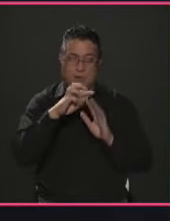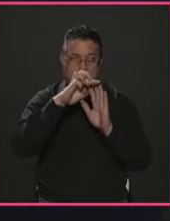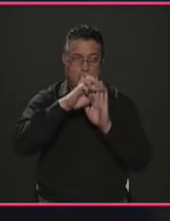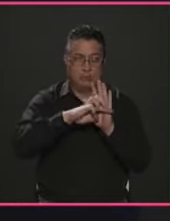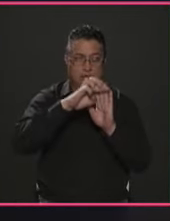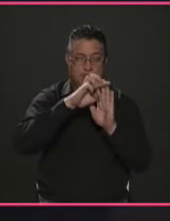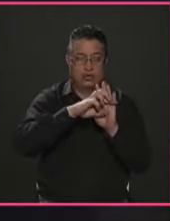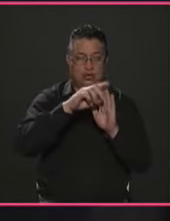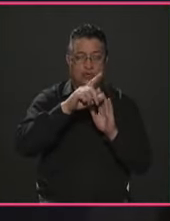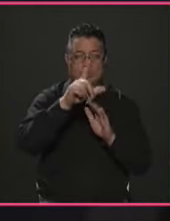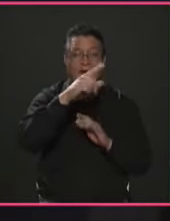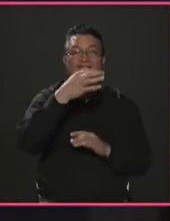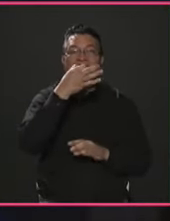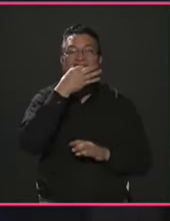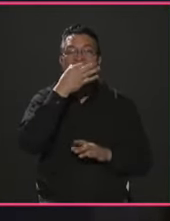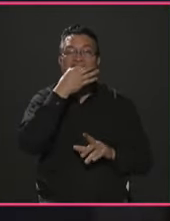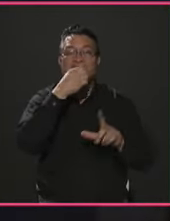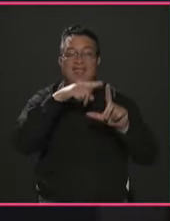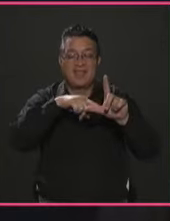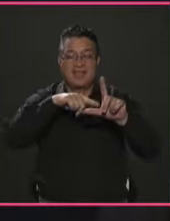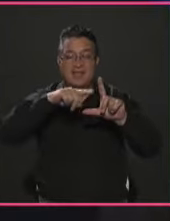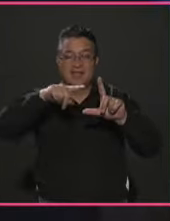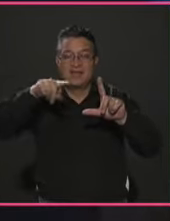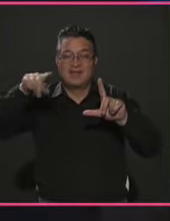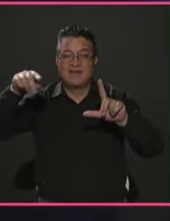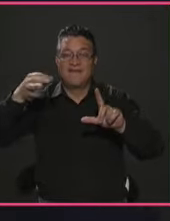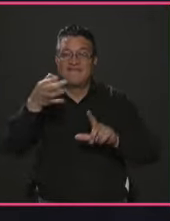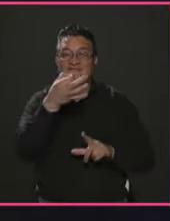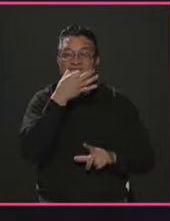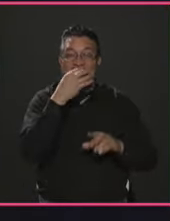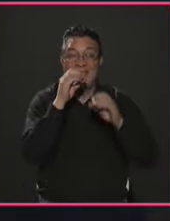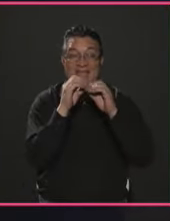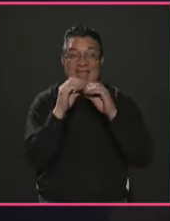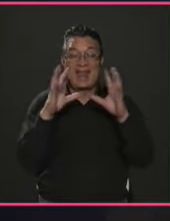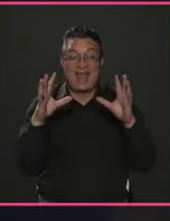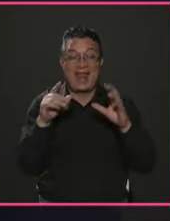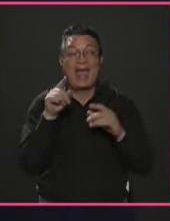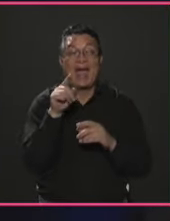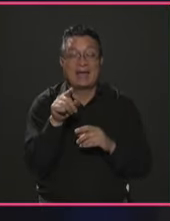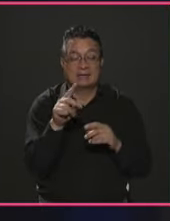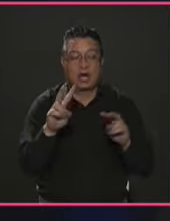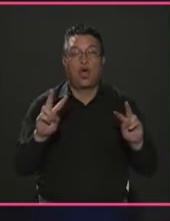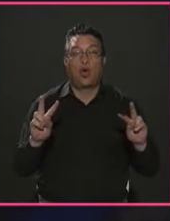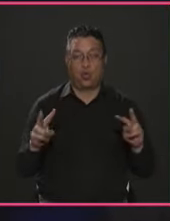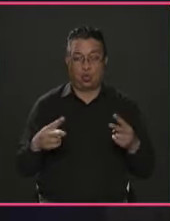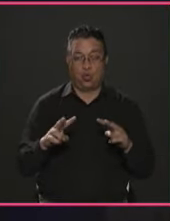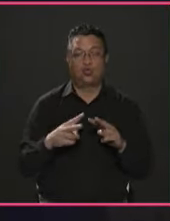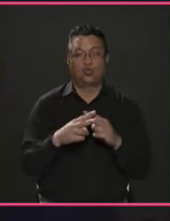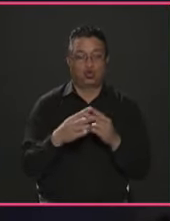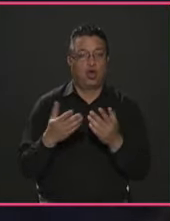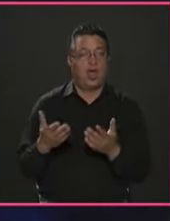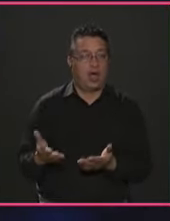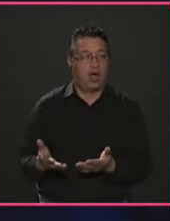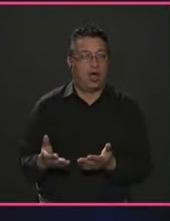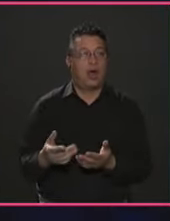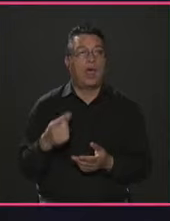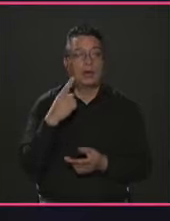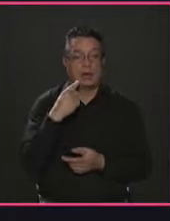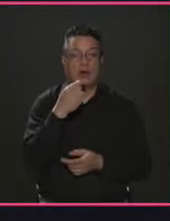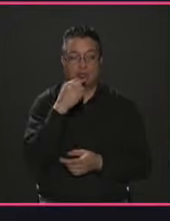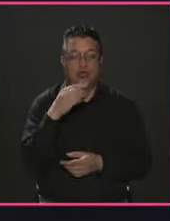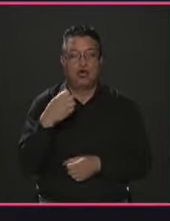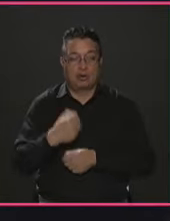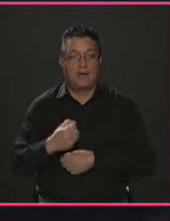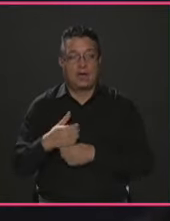línea verde oscura y perdón y esa línea verde Clara son los que están en construcción y los que están en